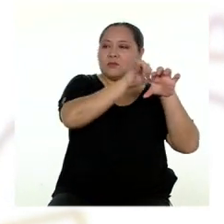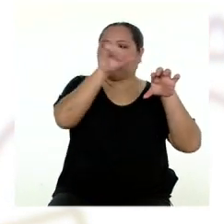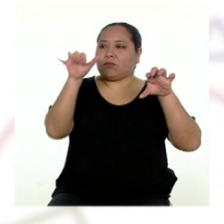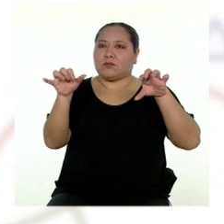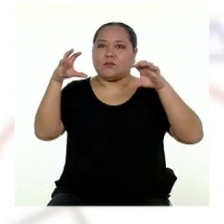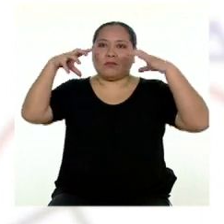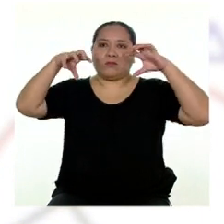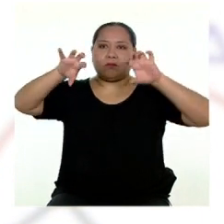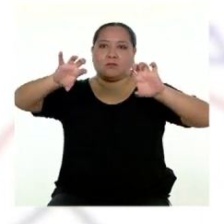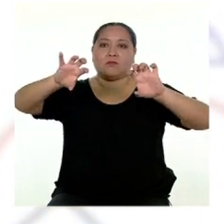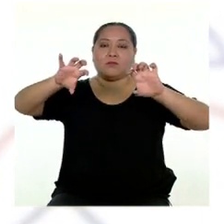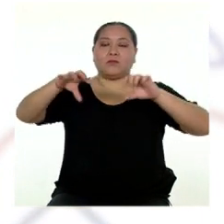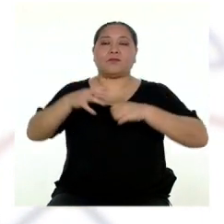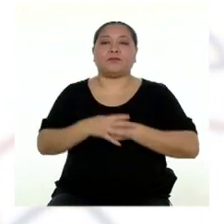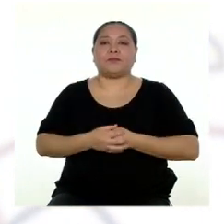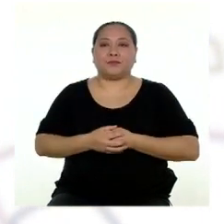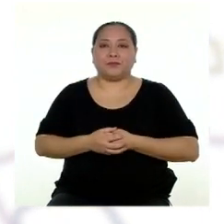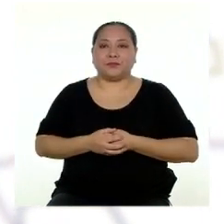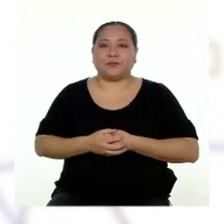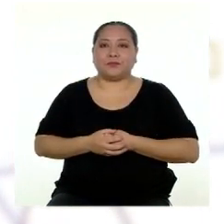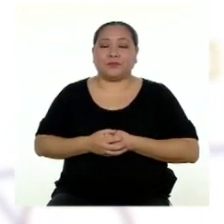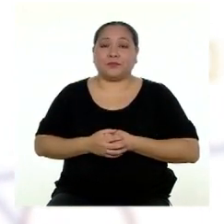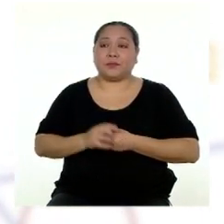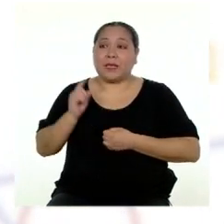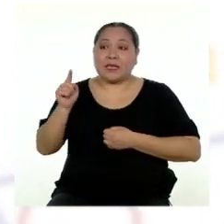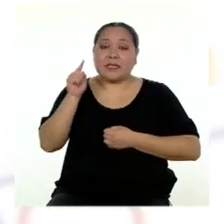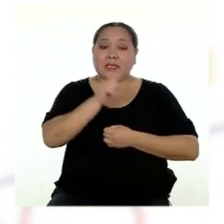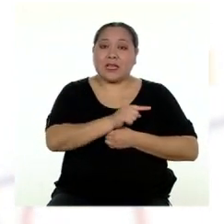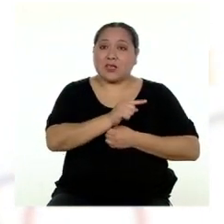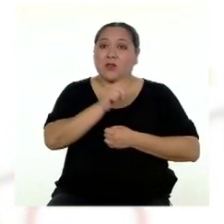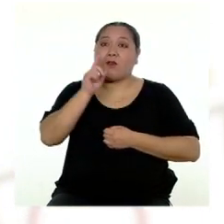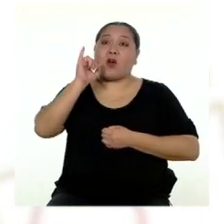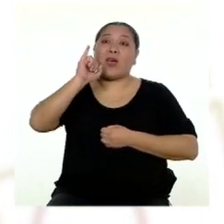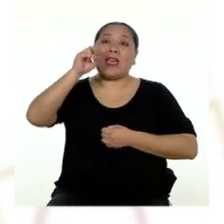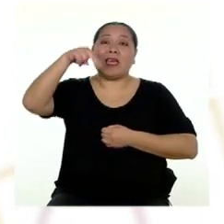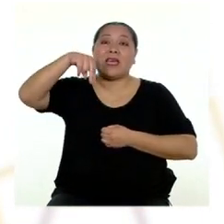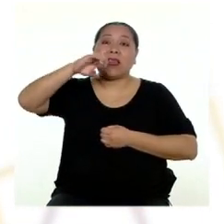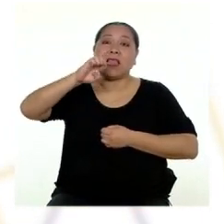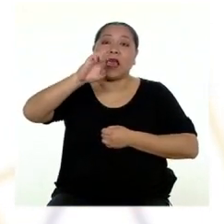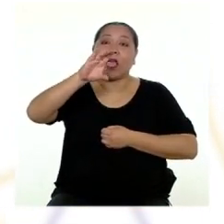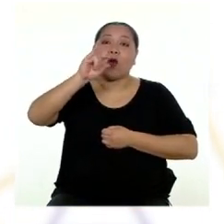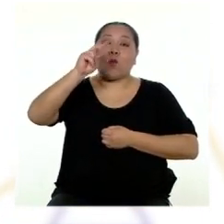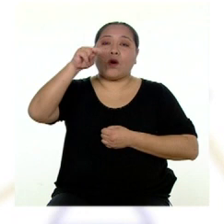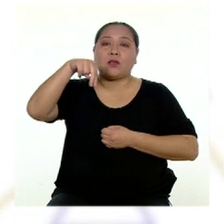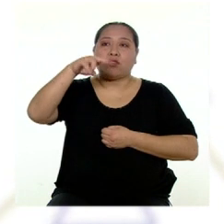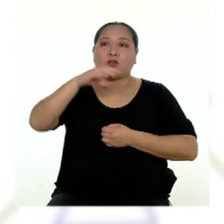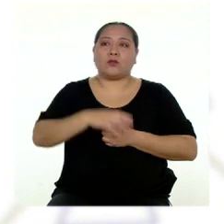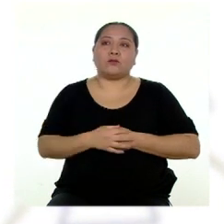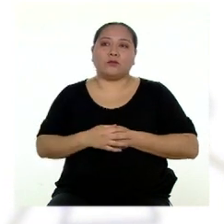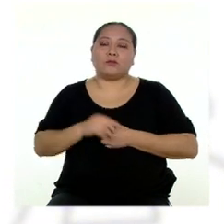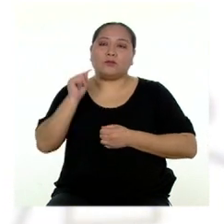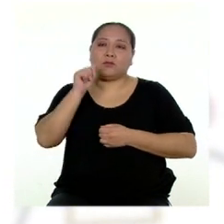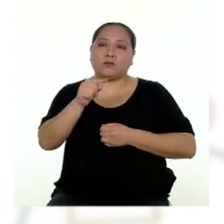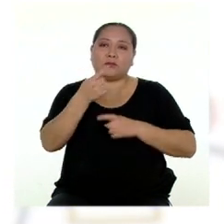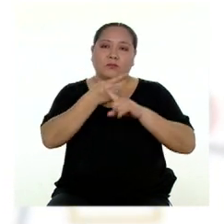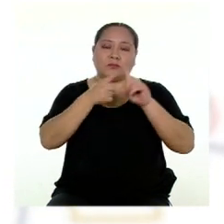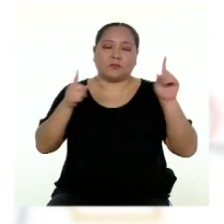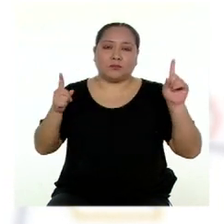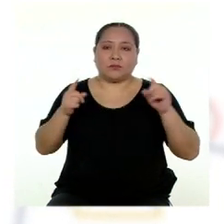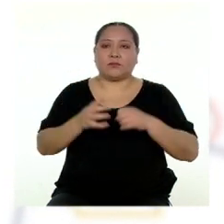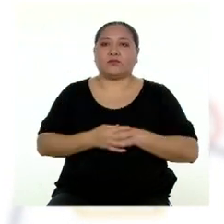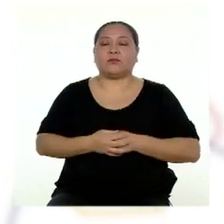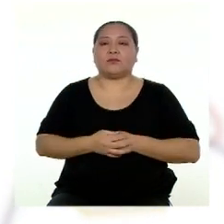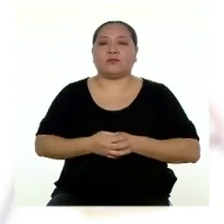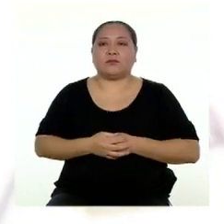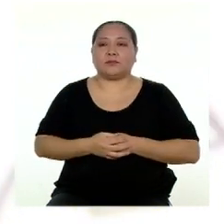entre dos expresiones algebraicas. Si esto fuera una inecuación, estaríamos frente a una desigualdad de expresiones.